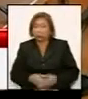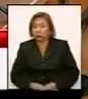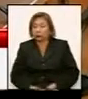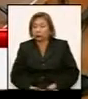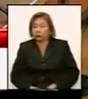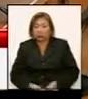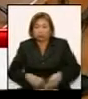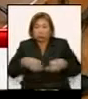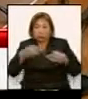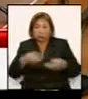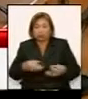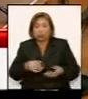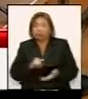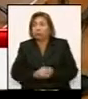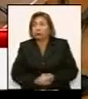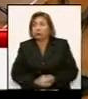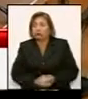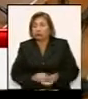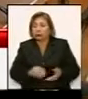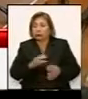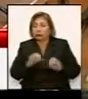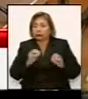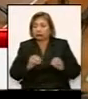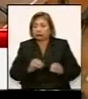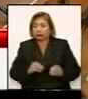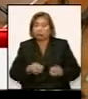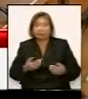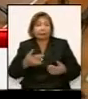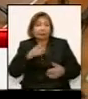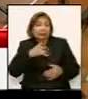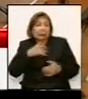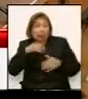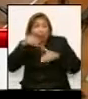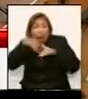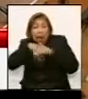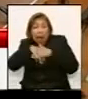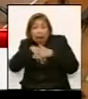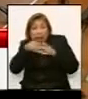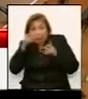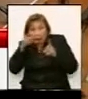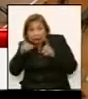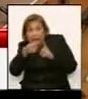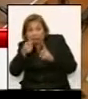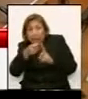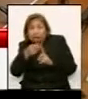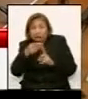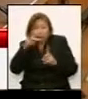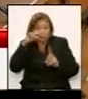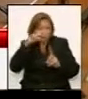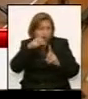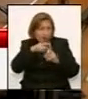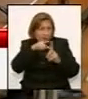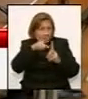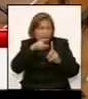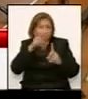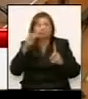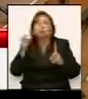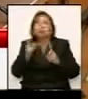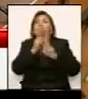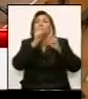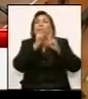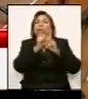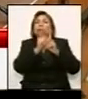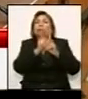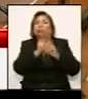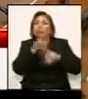principalmente para estar sentir a las víctimas vigiladas intimidades que un agresor pues fácilmente encontrarlas y hasta los otro